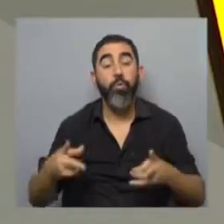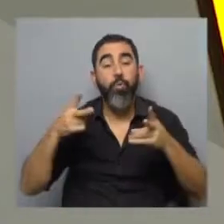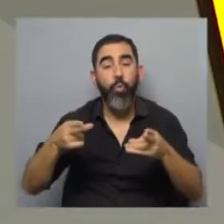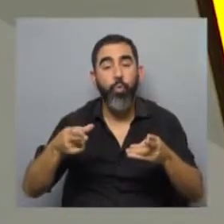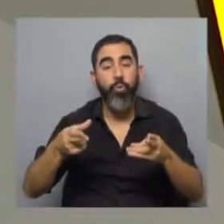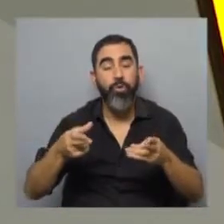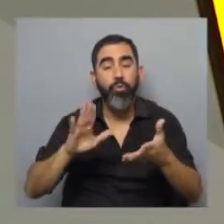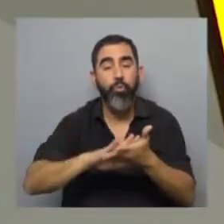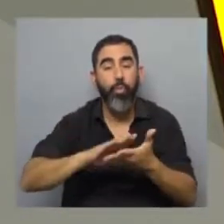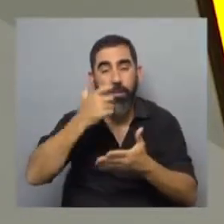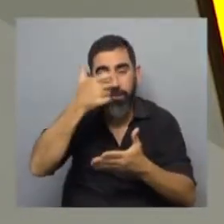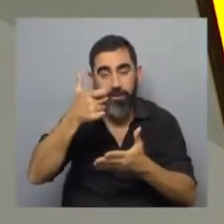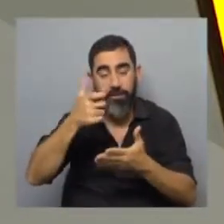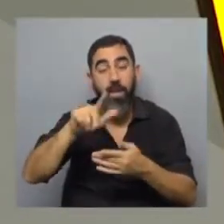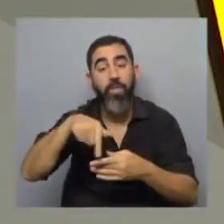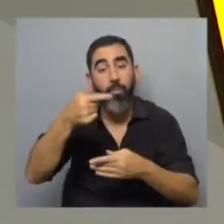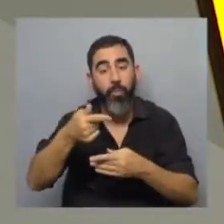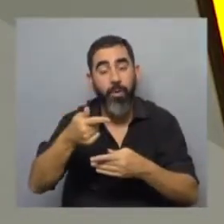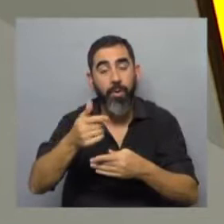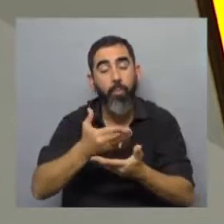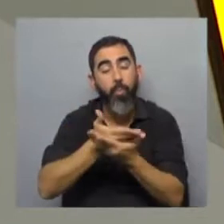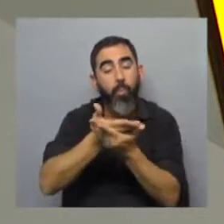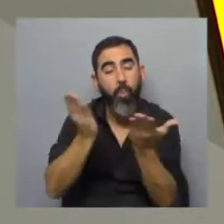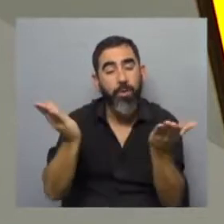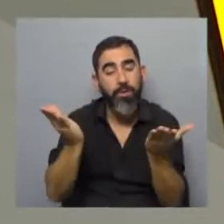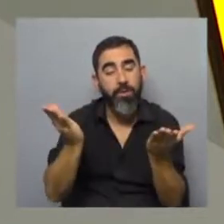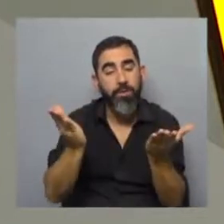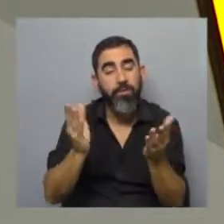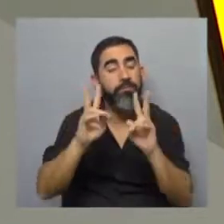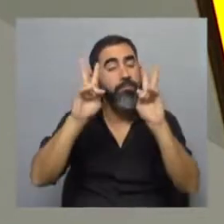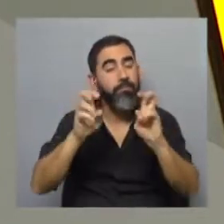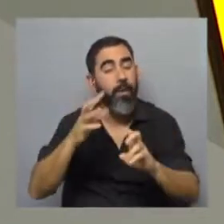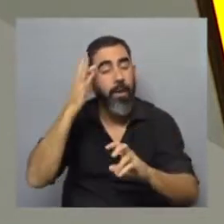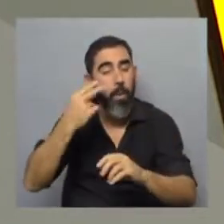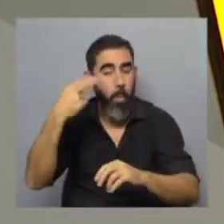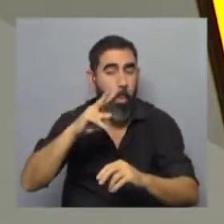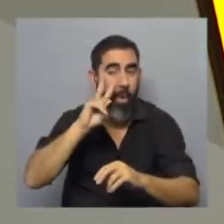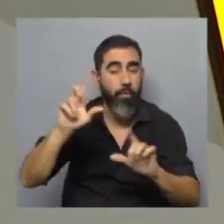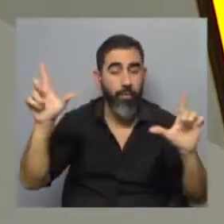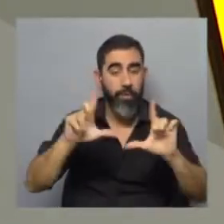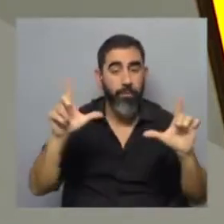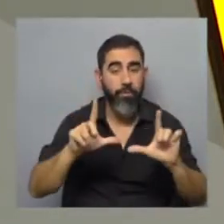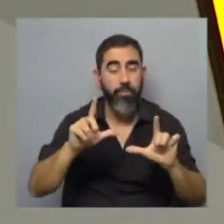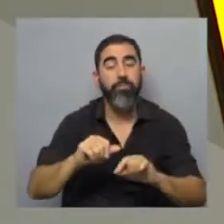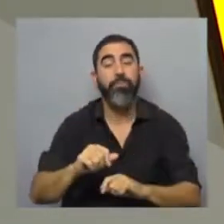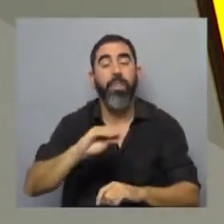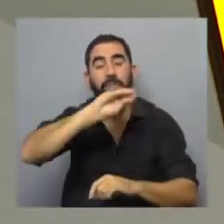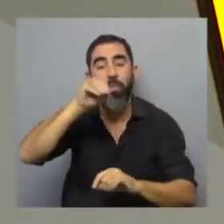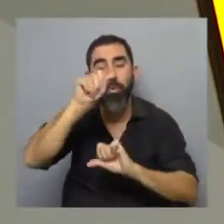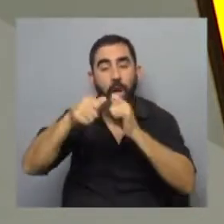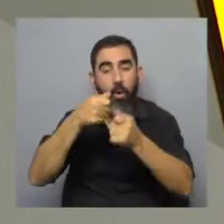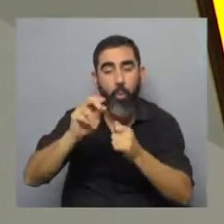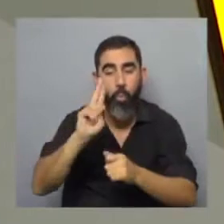pausa en Sobre Ciencia. A la vuelta les vamos a mostrar algo que creo que no se ha visto en televisión, el escultor de dinosaurios de